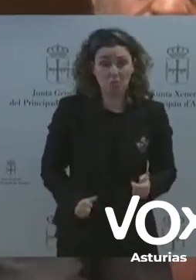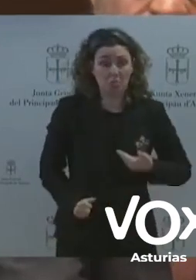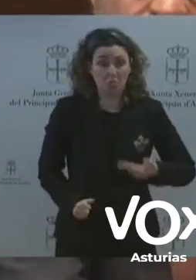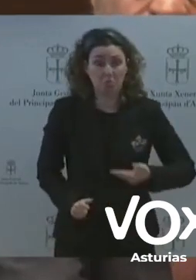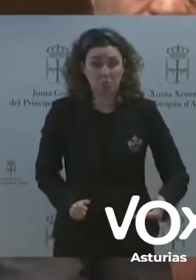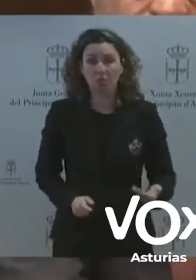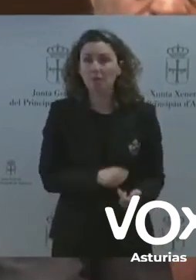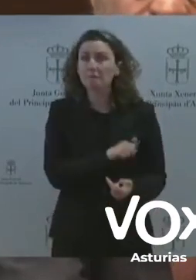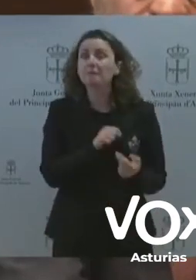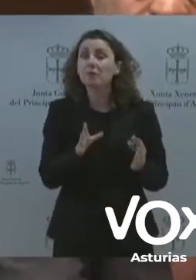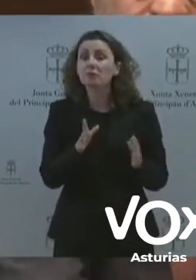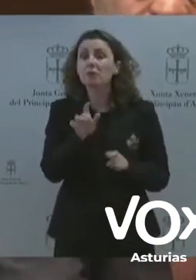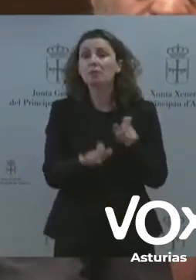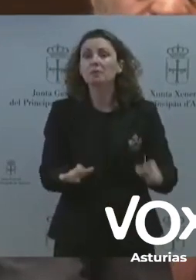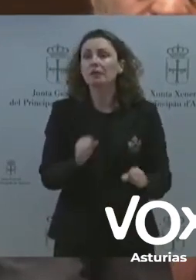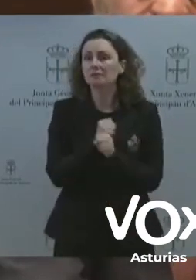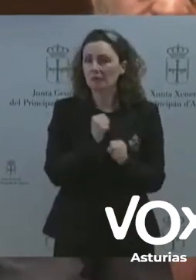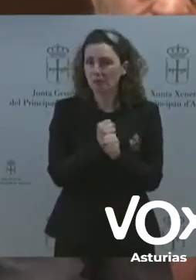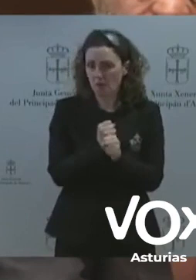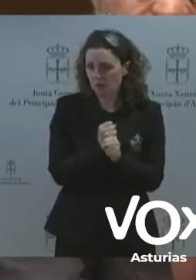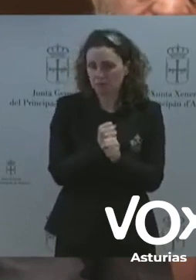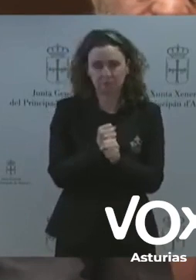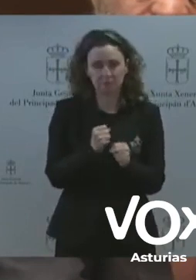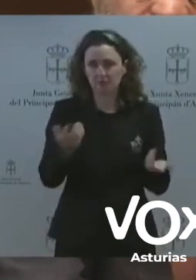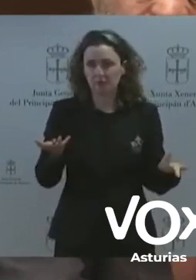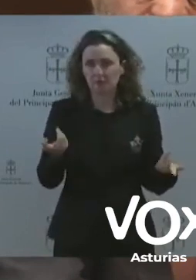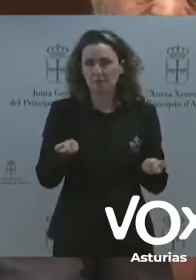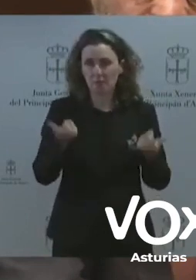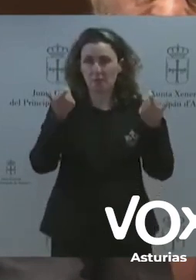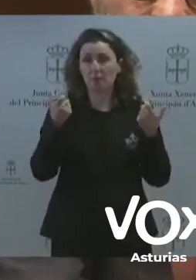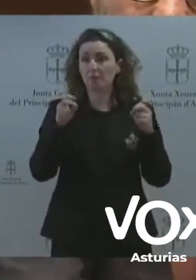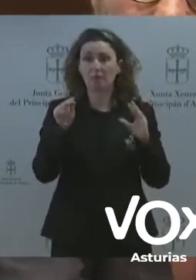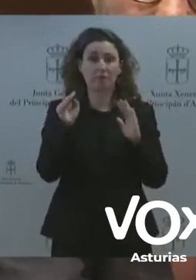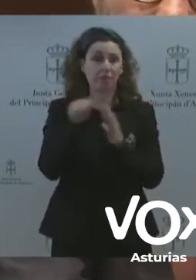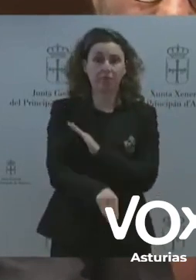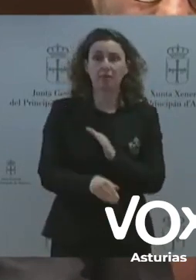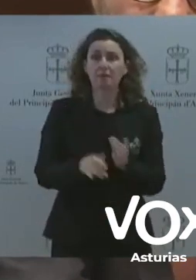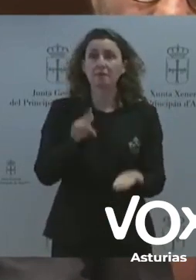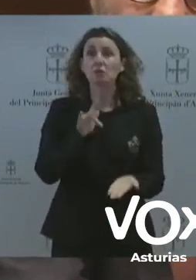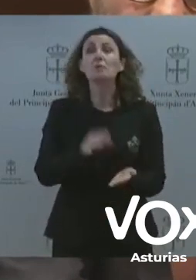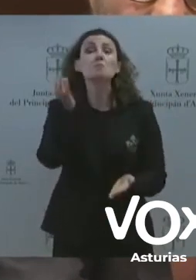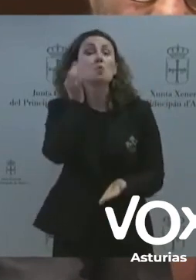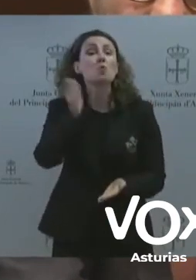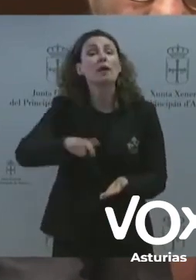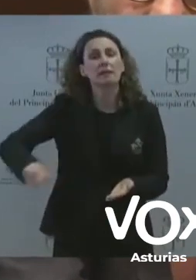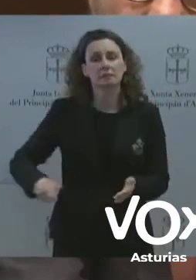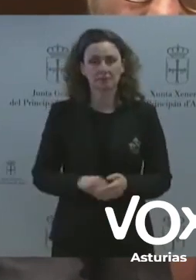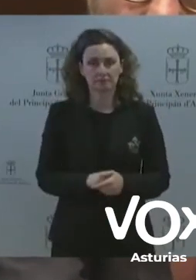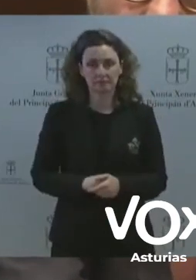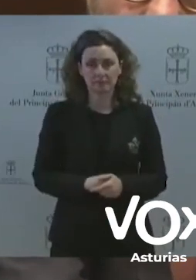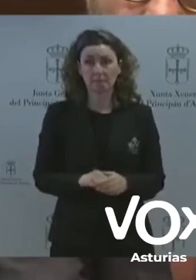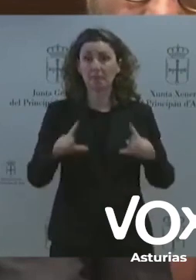se refiere. Asturias tiene la peor evolución de empleo en mujeres. Asturias lidera el incremento del